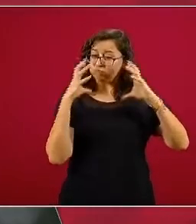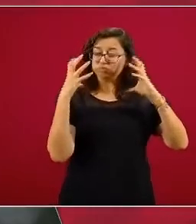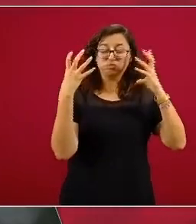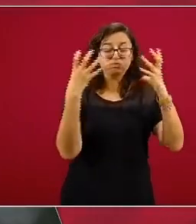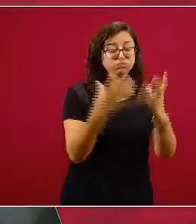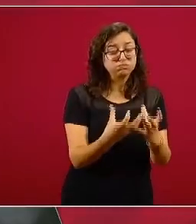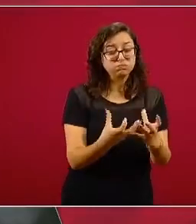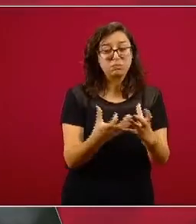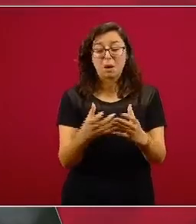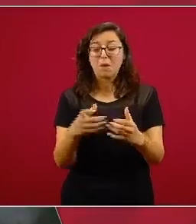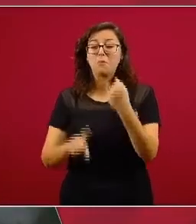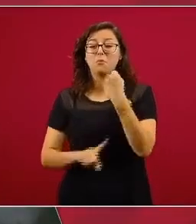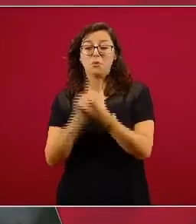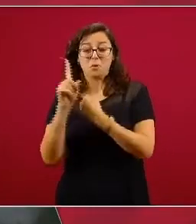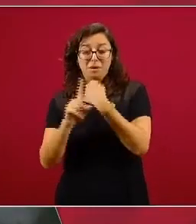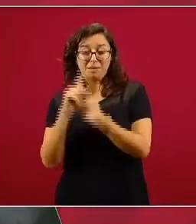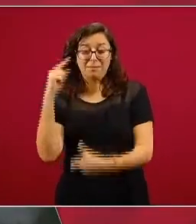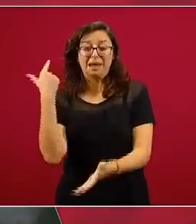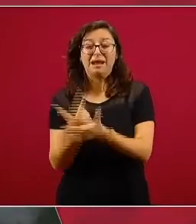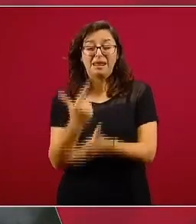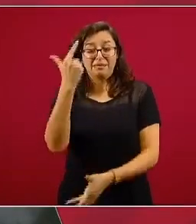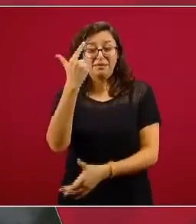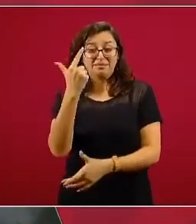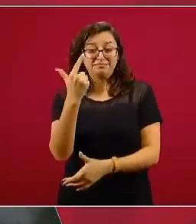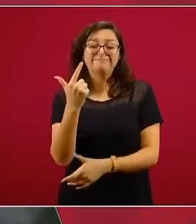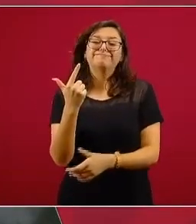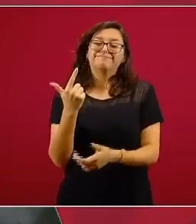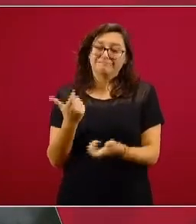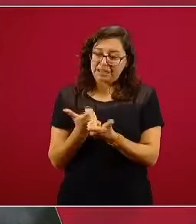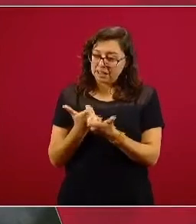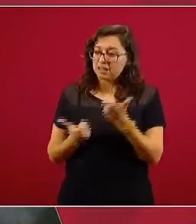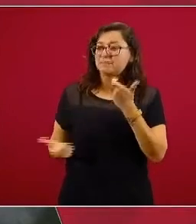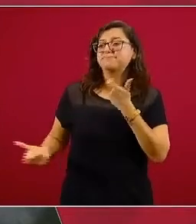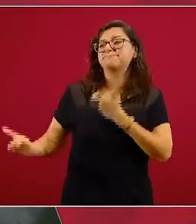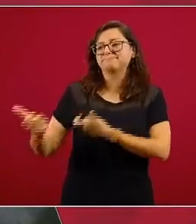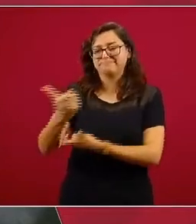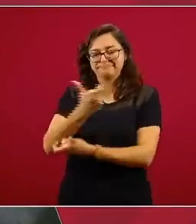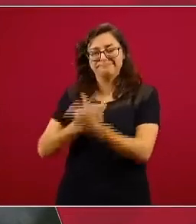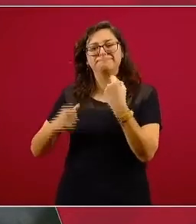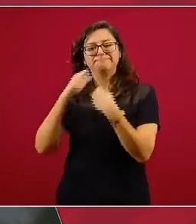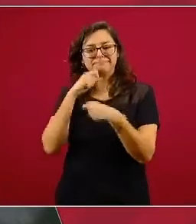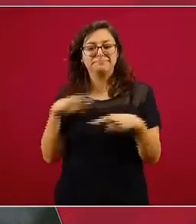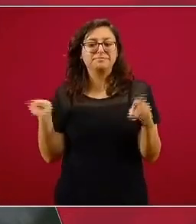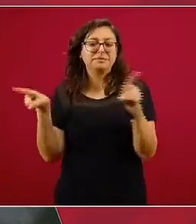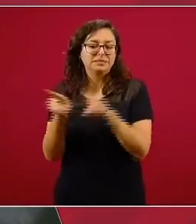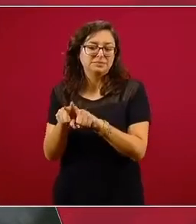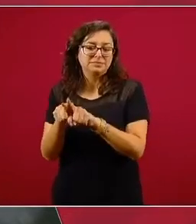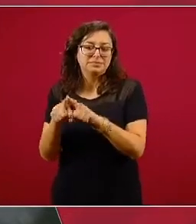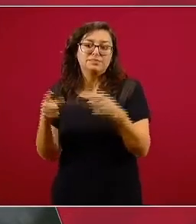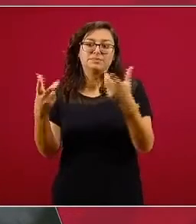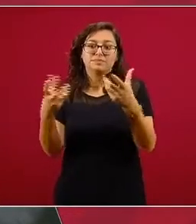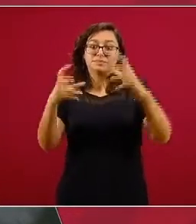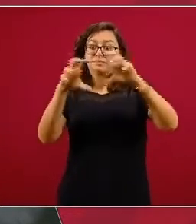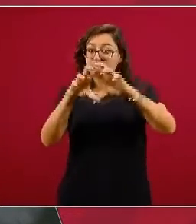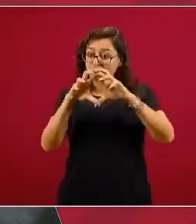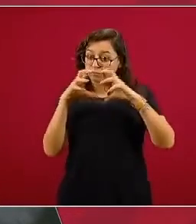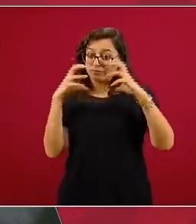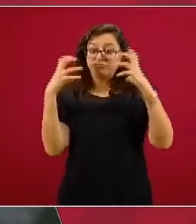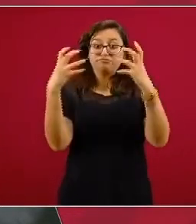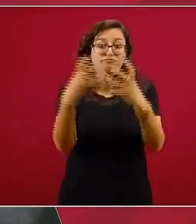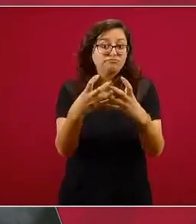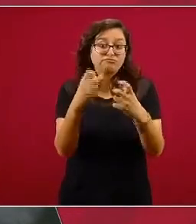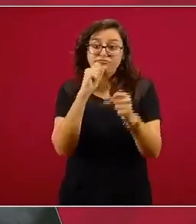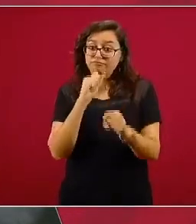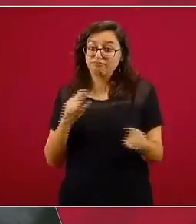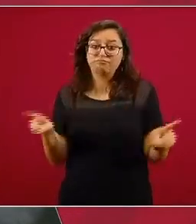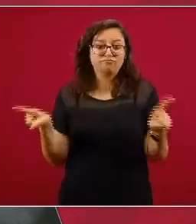tiene que ver precisamente con eso, con que en el mundo entero los países han tomado disposiciones